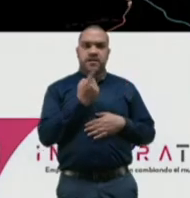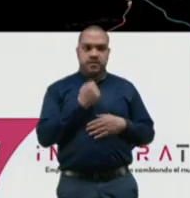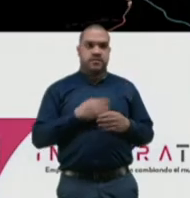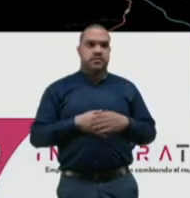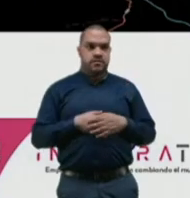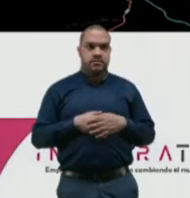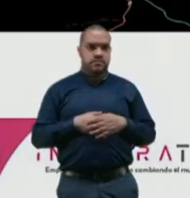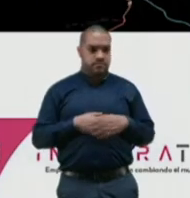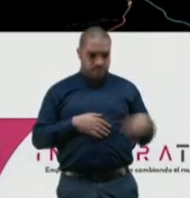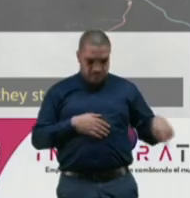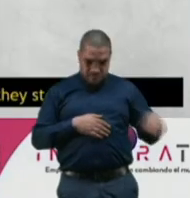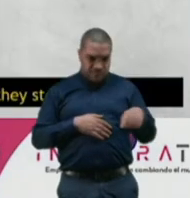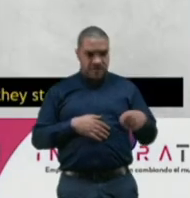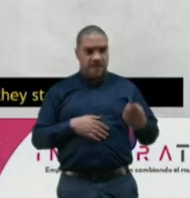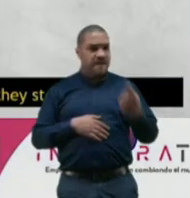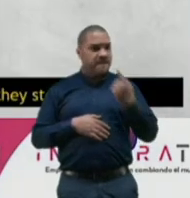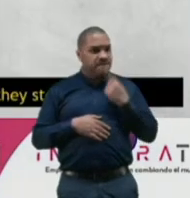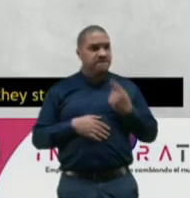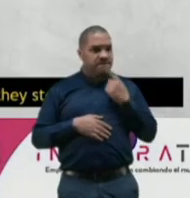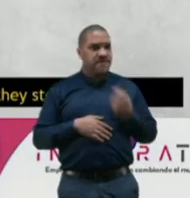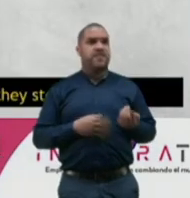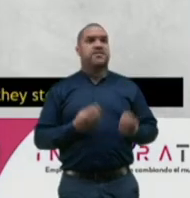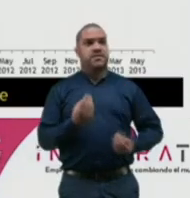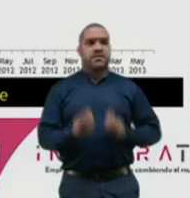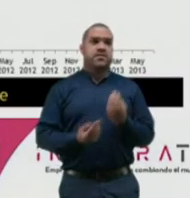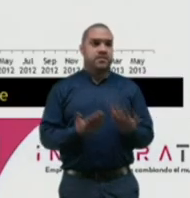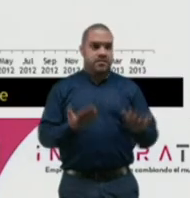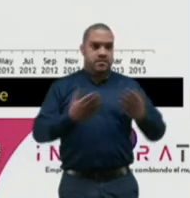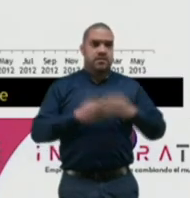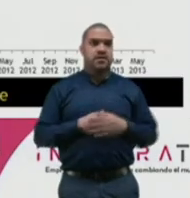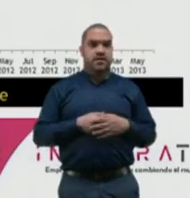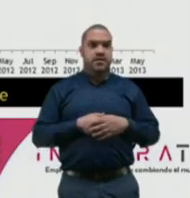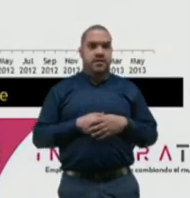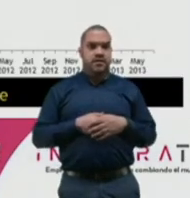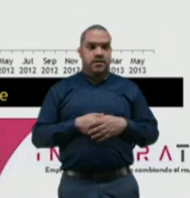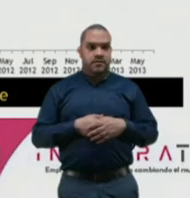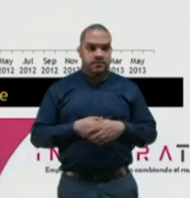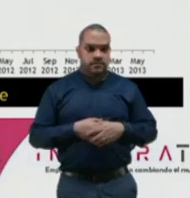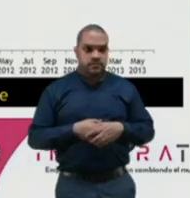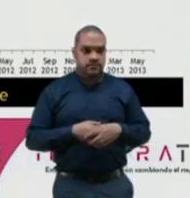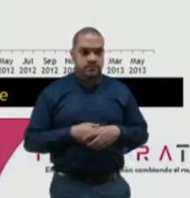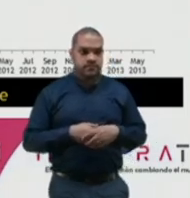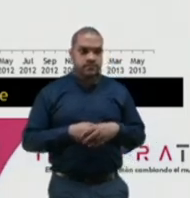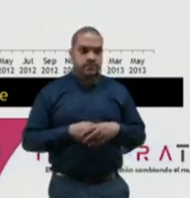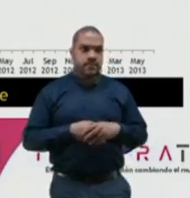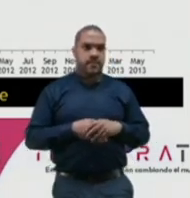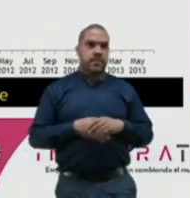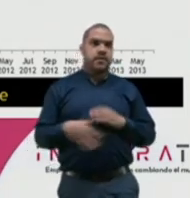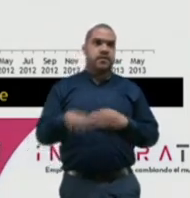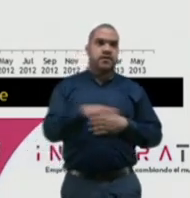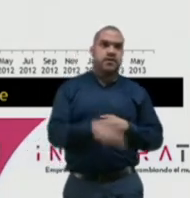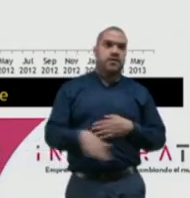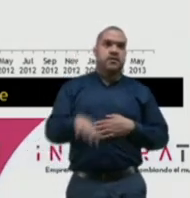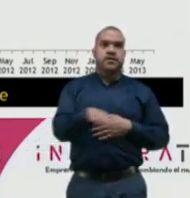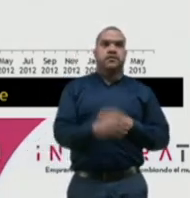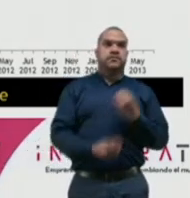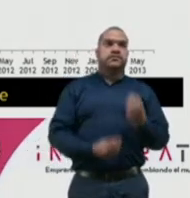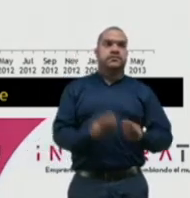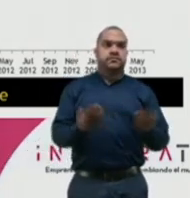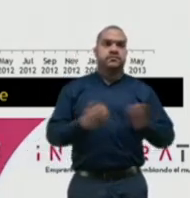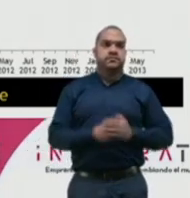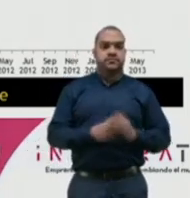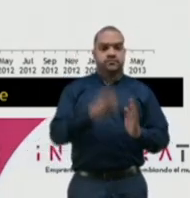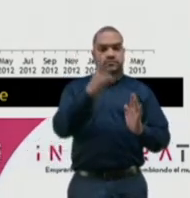nada fácil acerca de crear ese tipo de cosas. Si vamos y seguimos en nuestra travesía, hablamos de